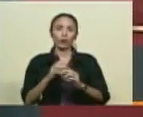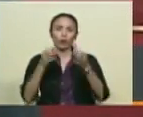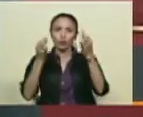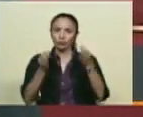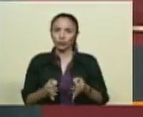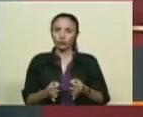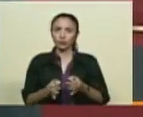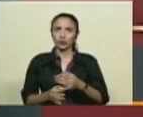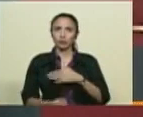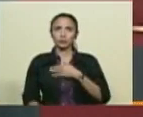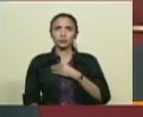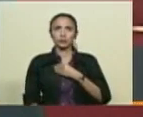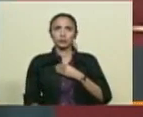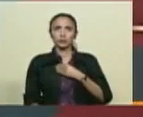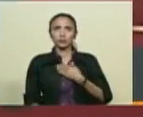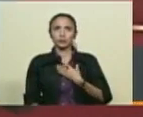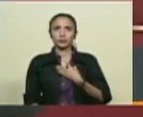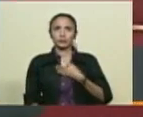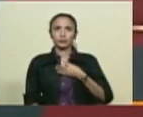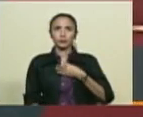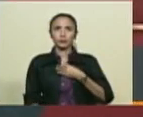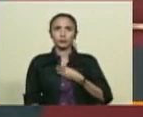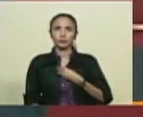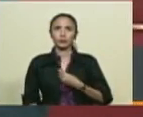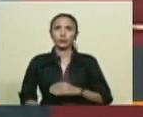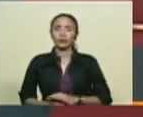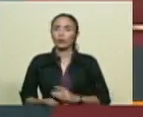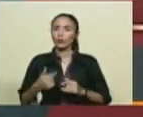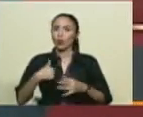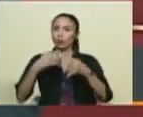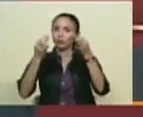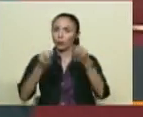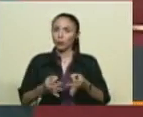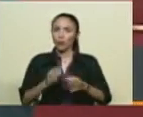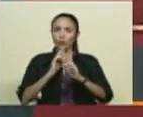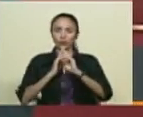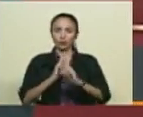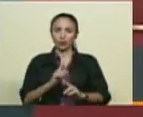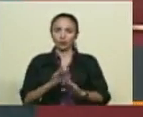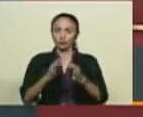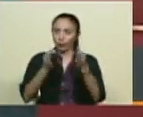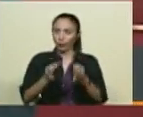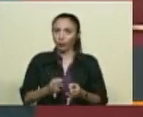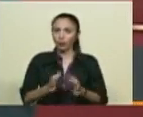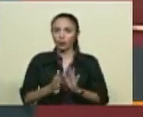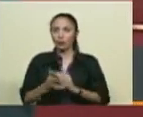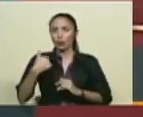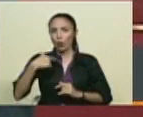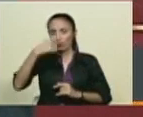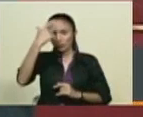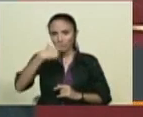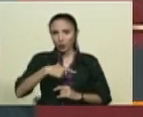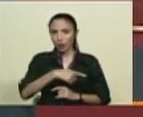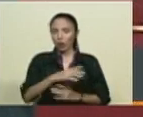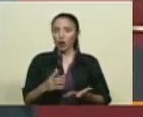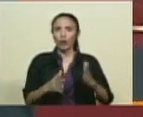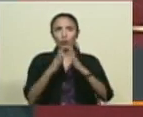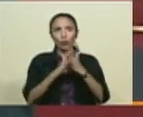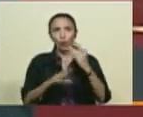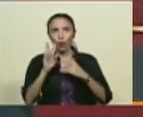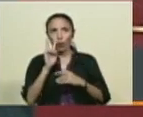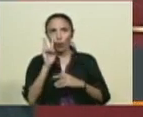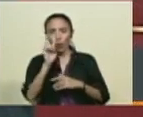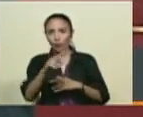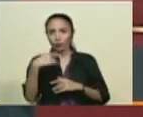Y cuando yo digo algo es porque lo he estudiado, lo hemos estudiado y estamos seguros de lo que estoy diciendo. Lo digo viéndole los ojos a todos los